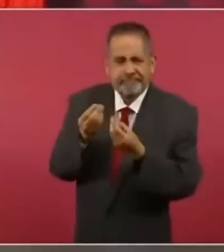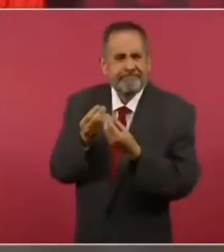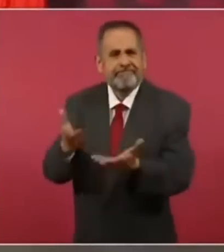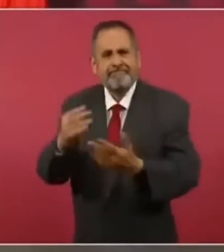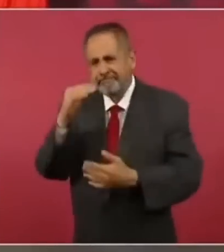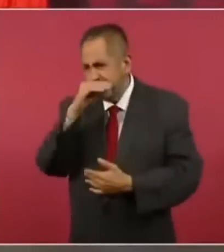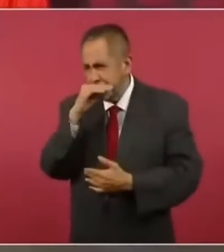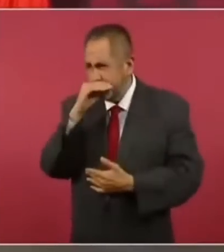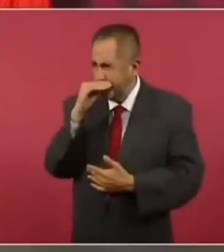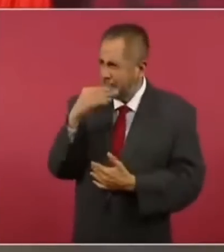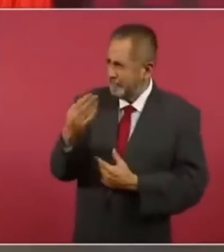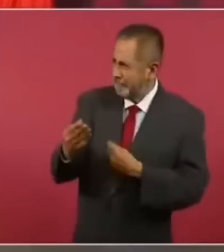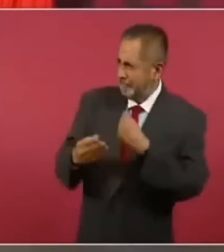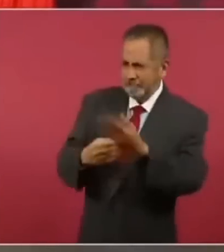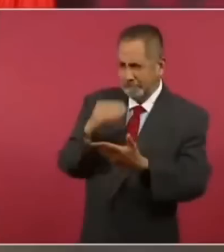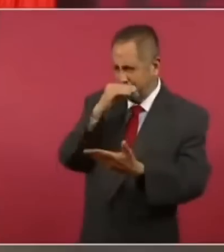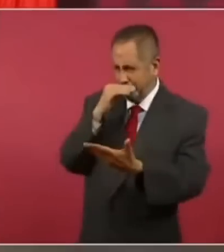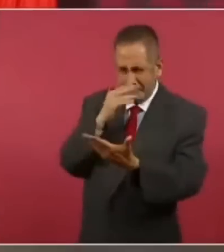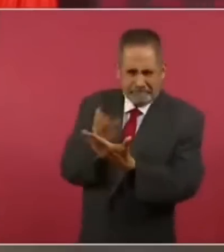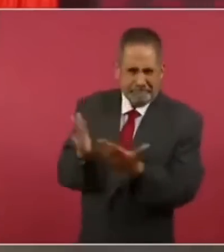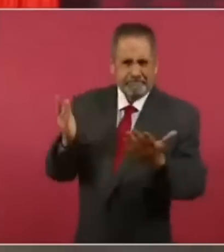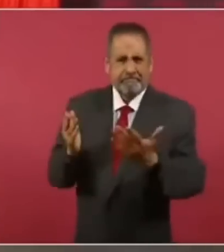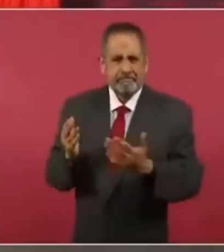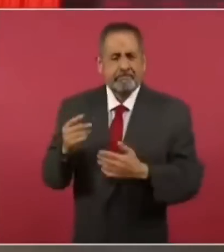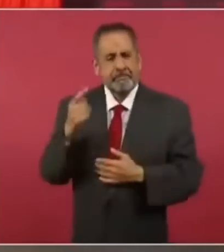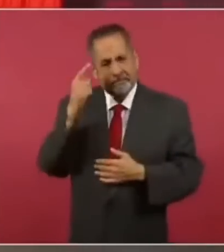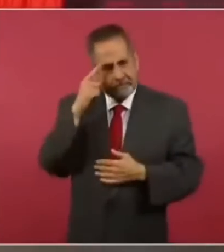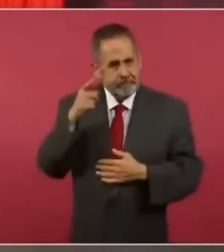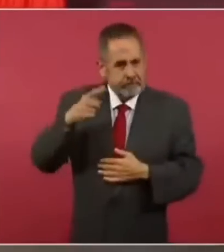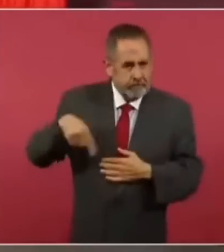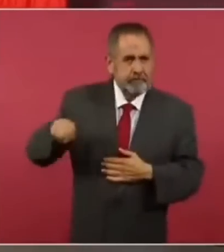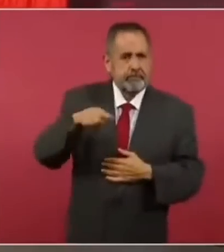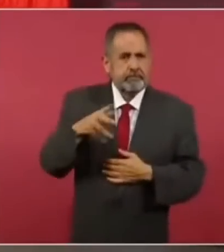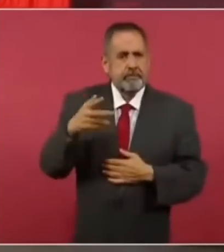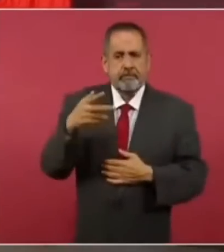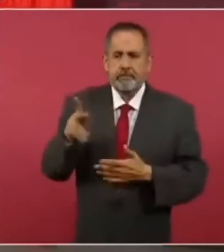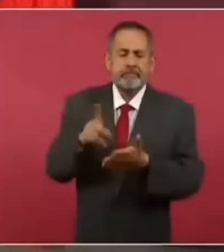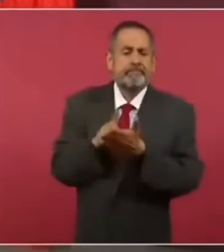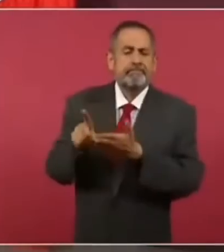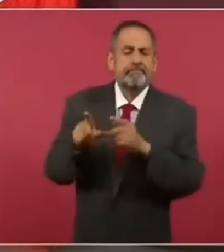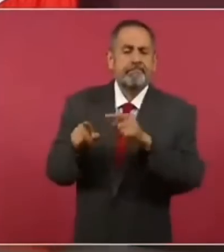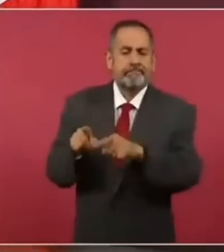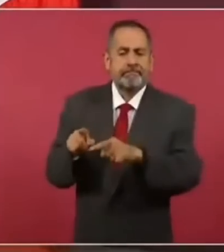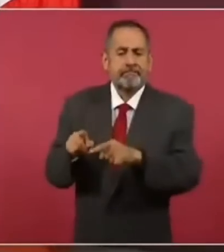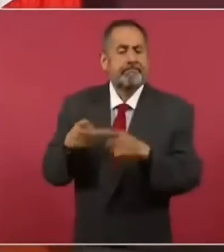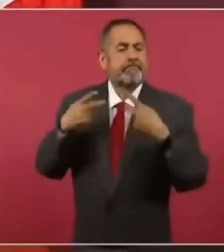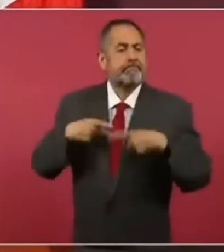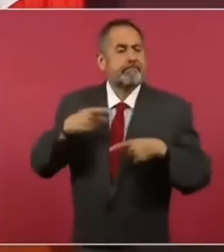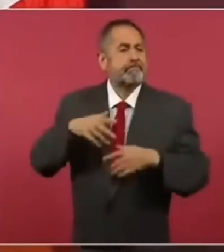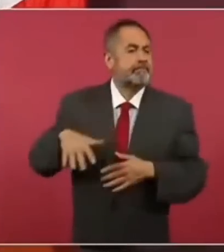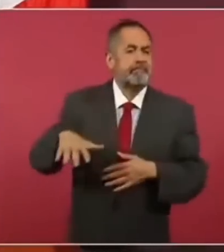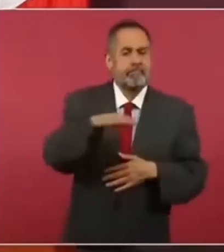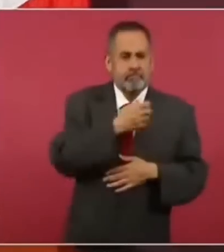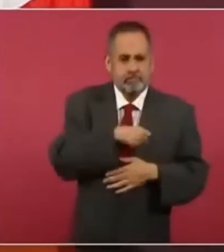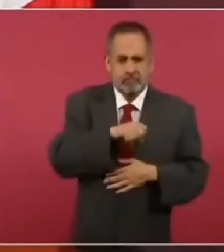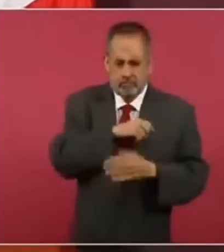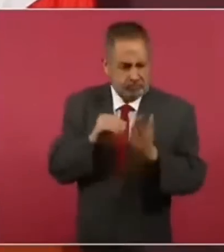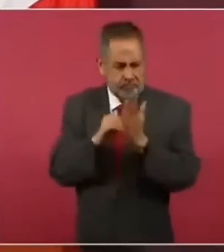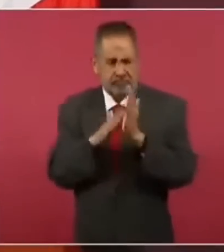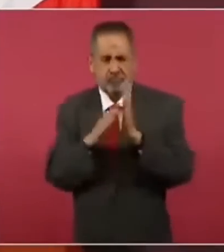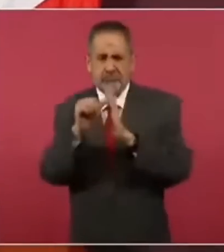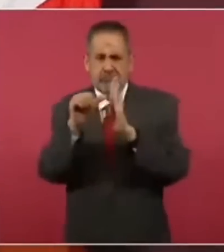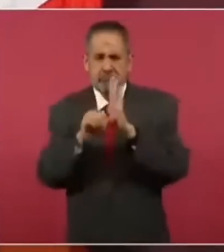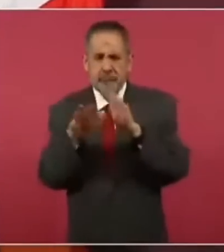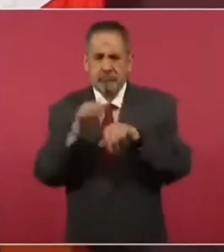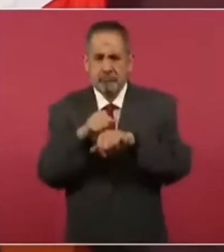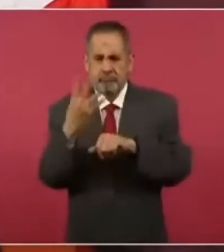gratuitos, que se garantice el derecho del pueblo a la salud como está establecido en el